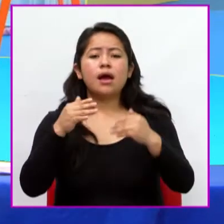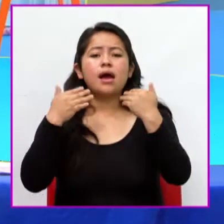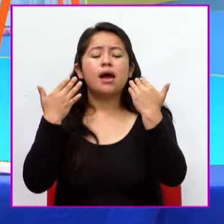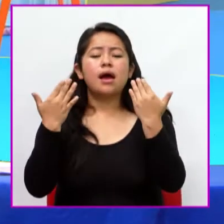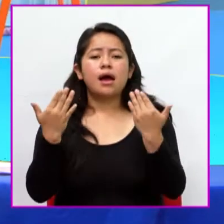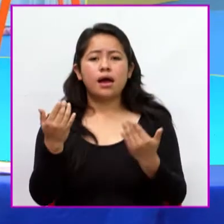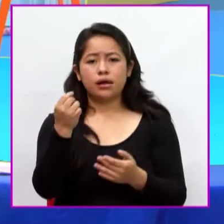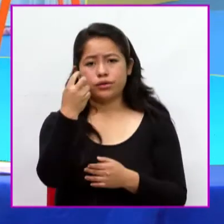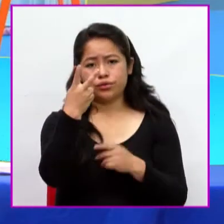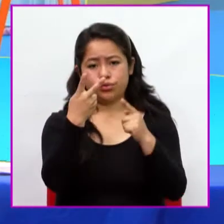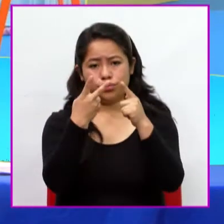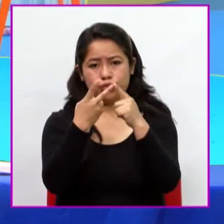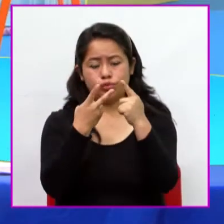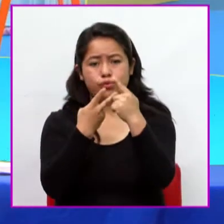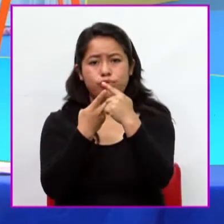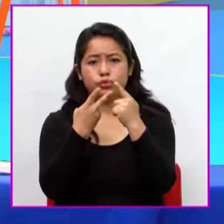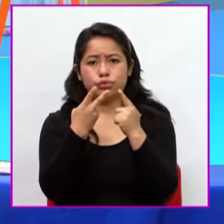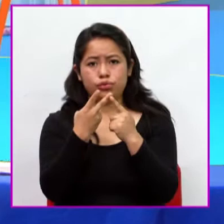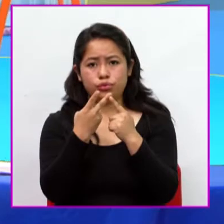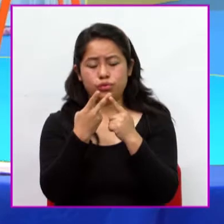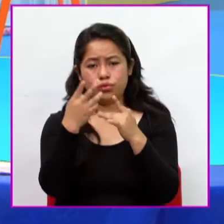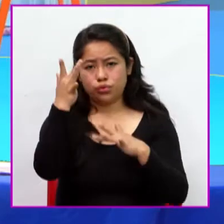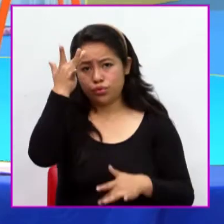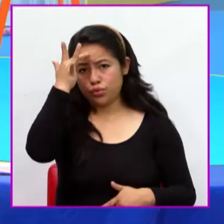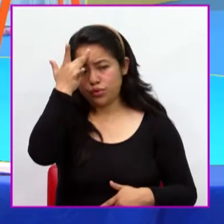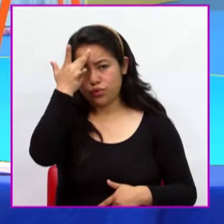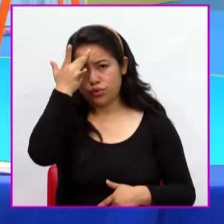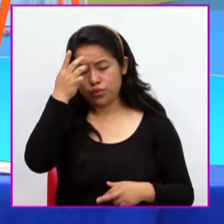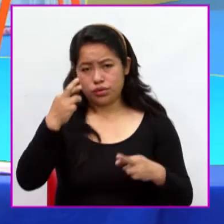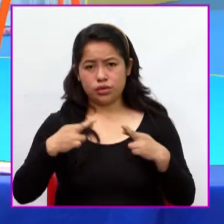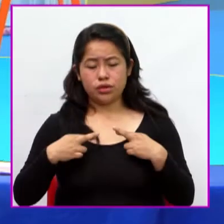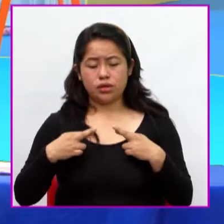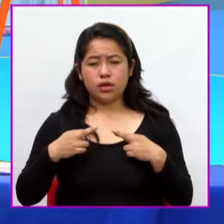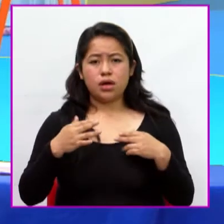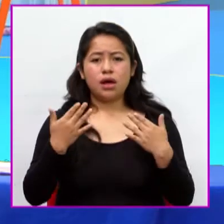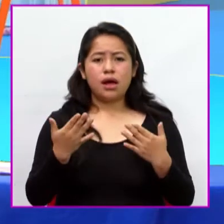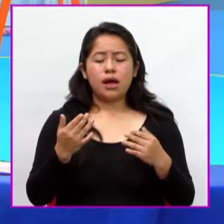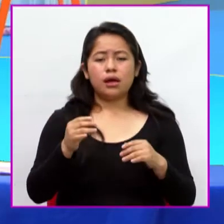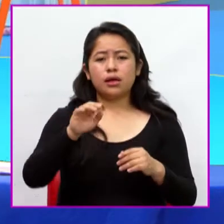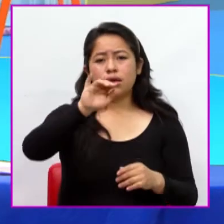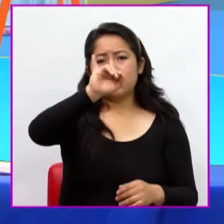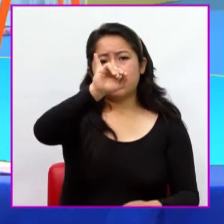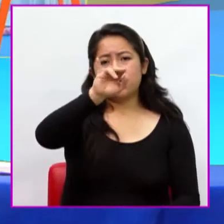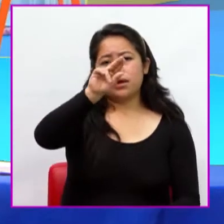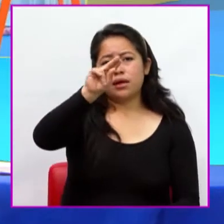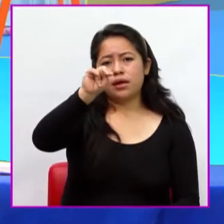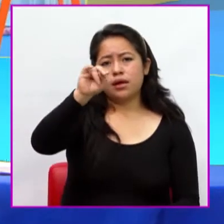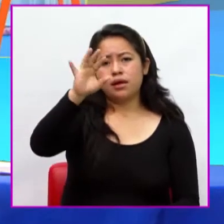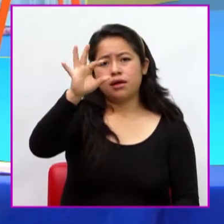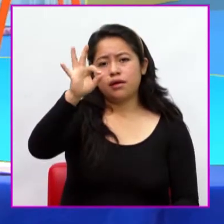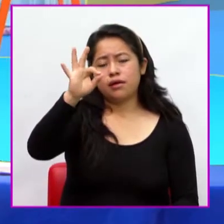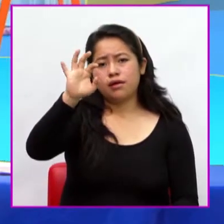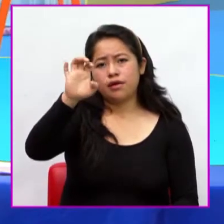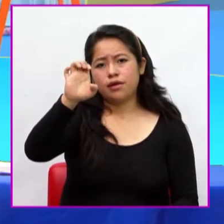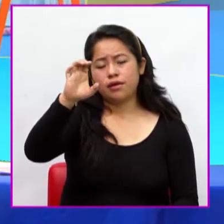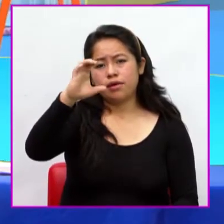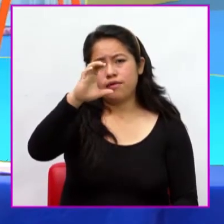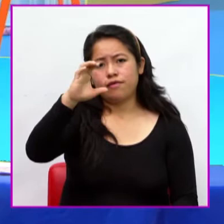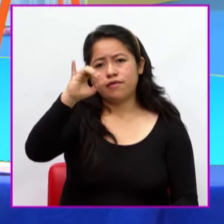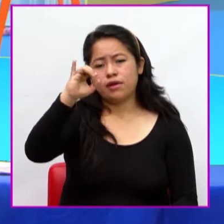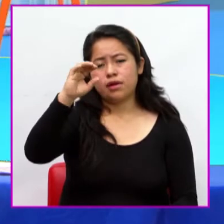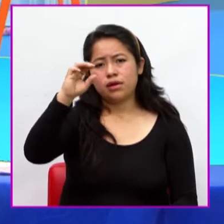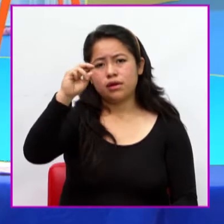tipos de patologías de la respiración: los trastornos infecciosos y los trastornos